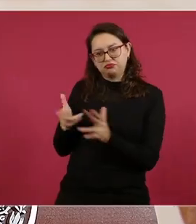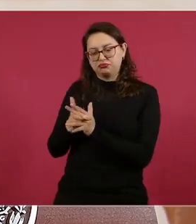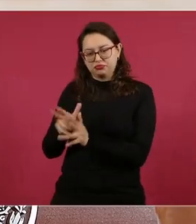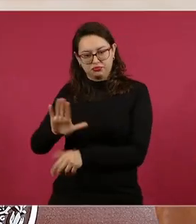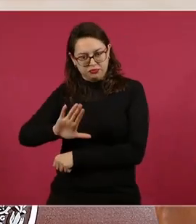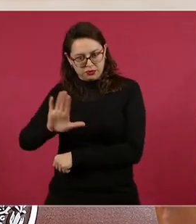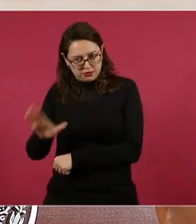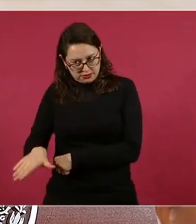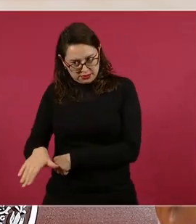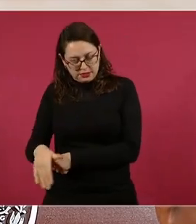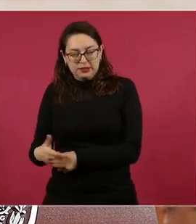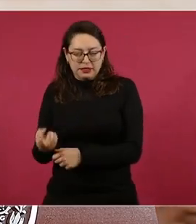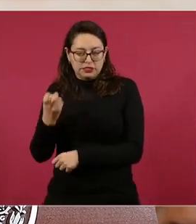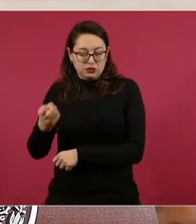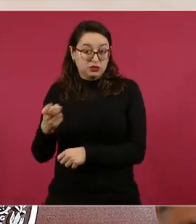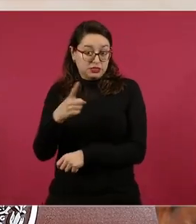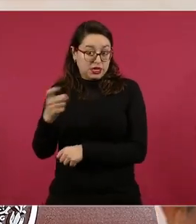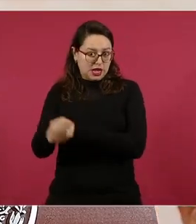El 20,